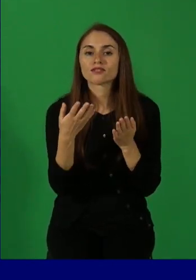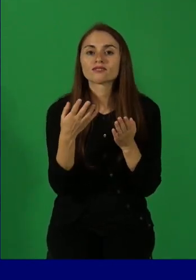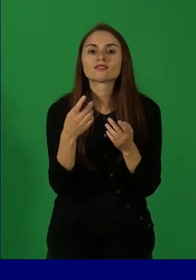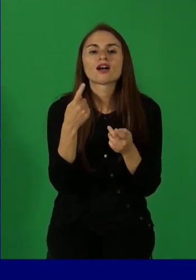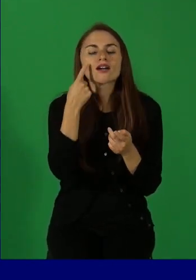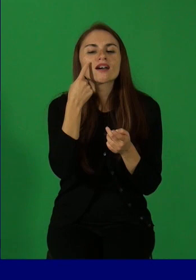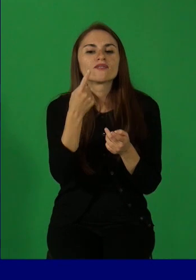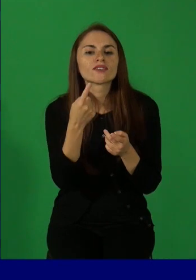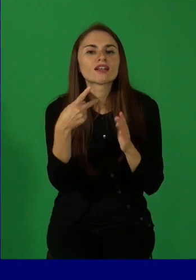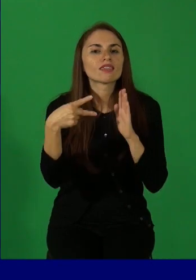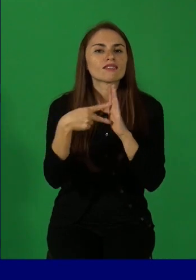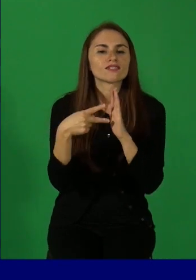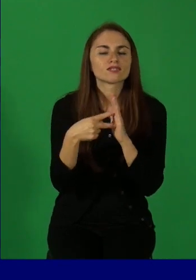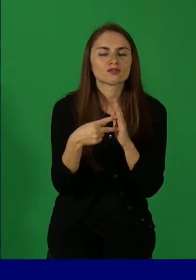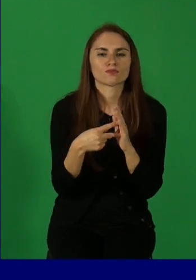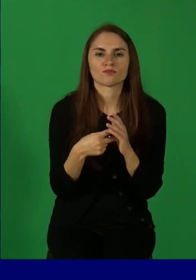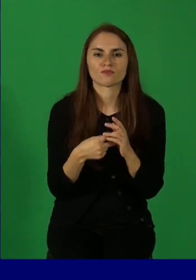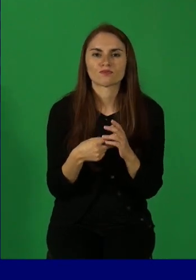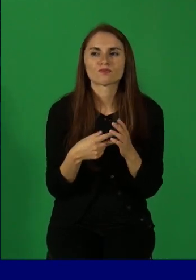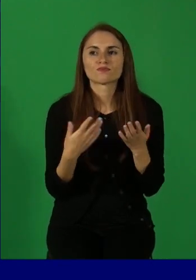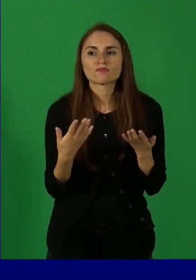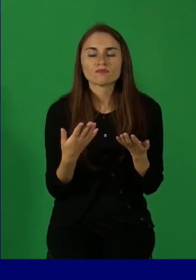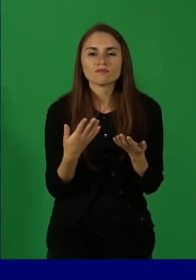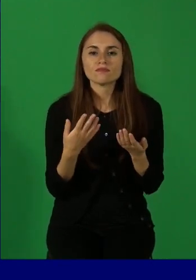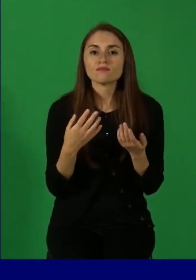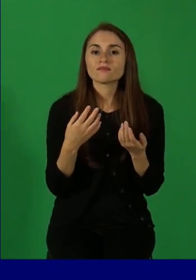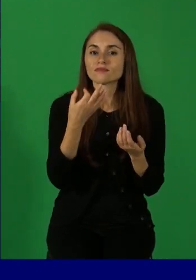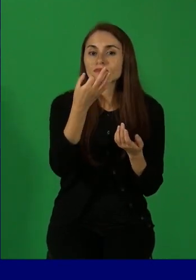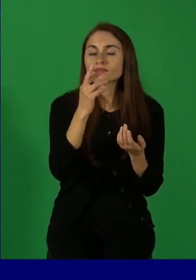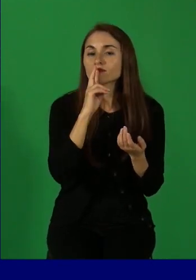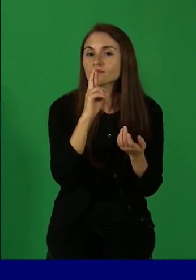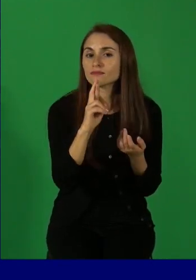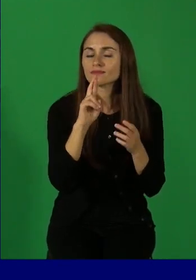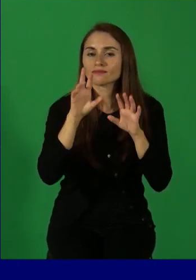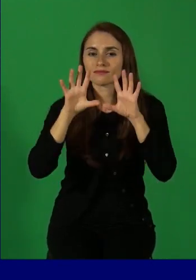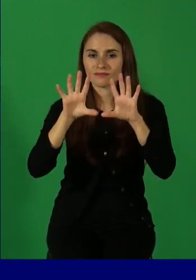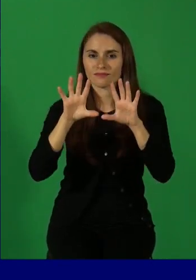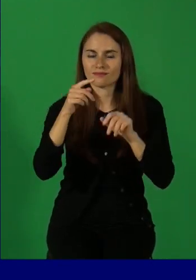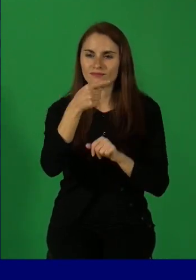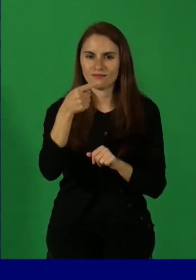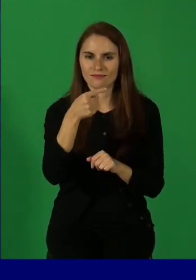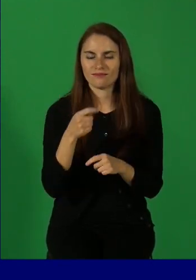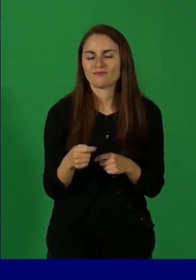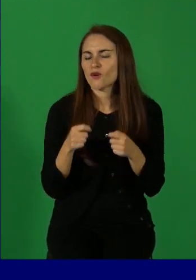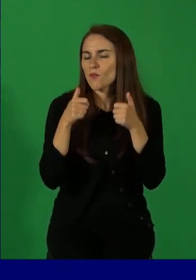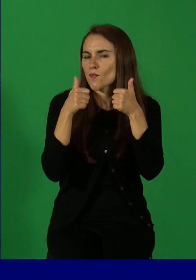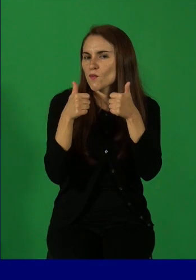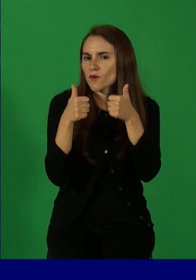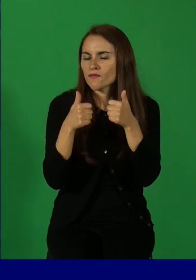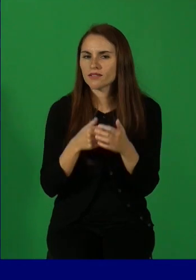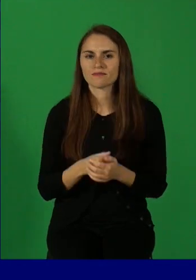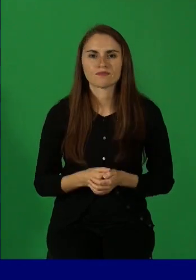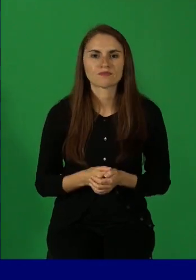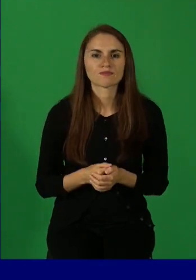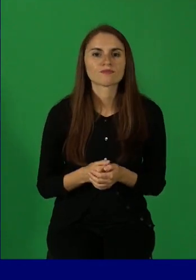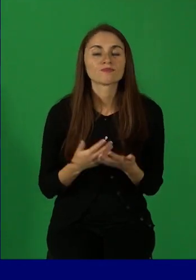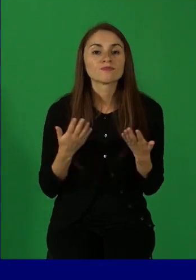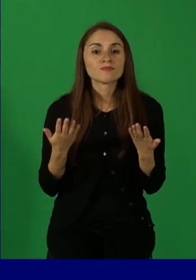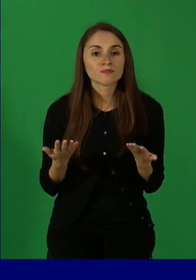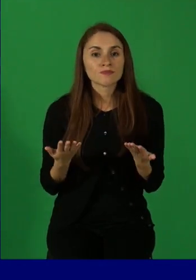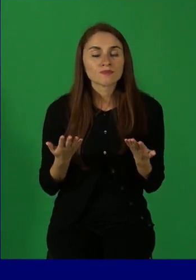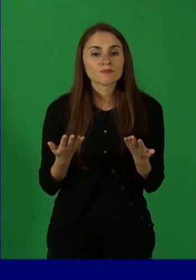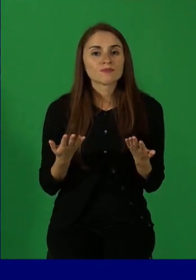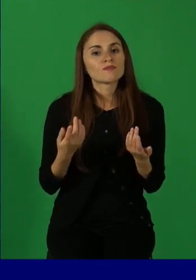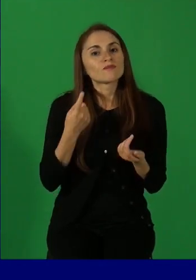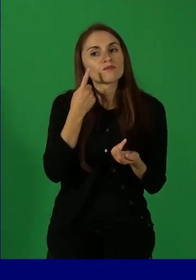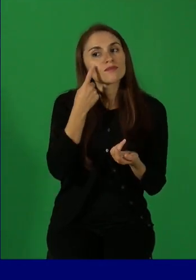simplemente dividimos. Y en este caso nos daría 10 negativo. Excelente. Muy bien. Y, ¿no es cierto?,